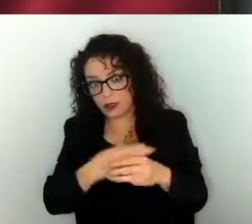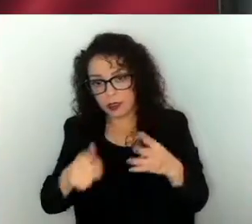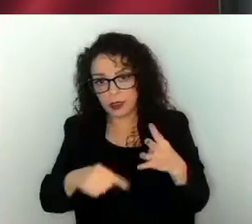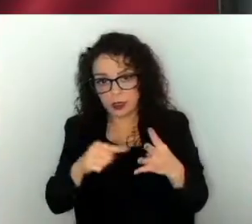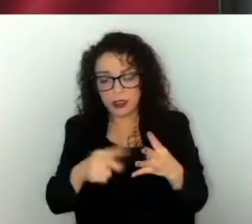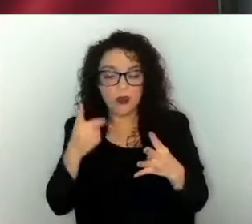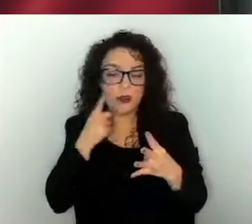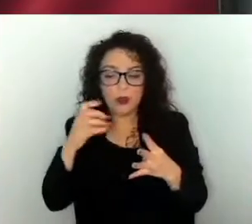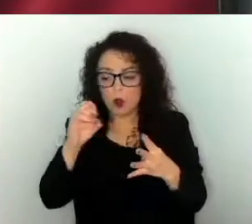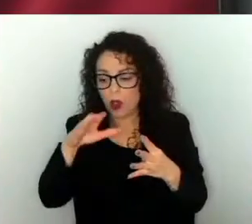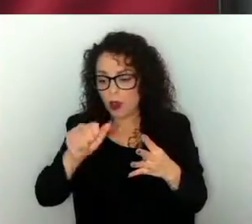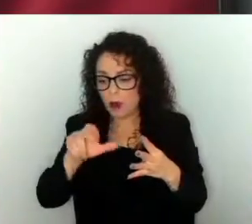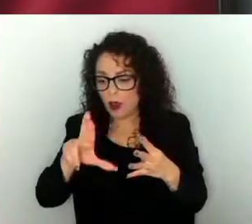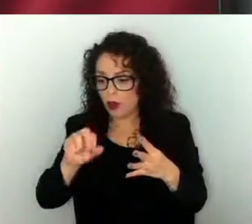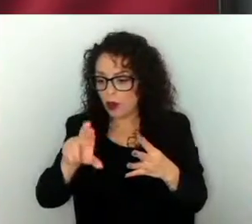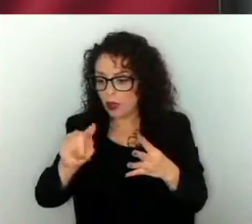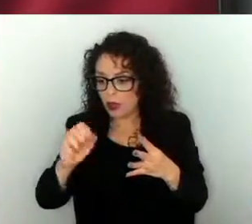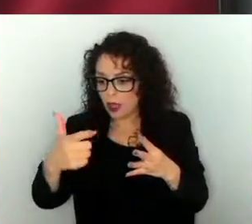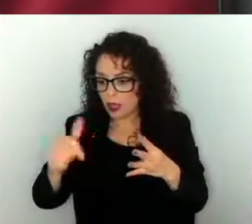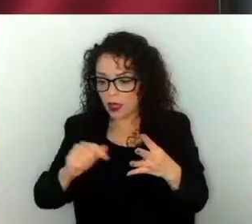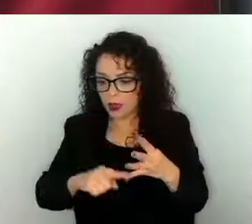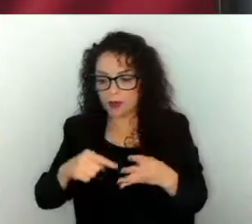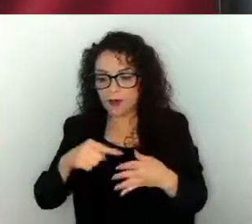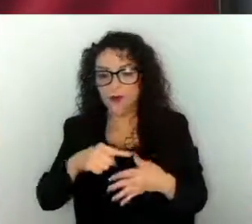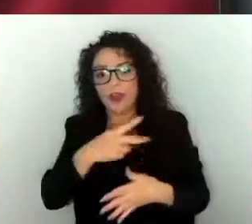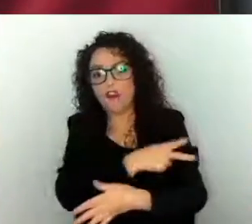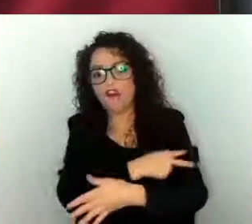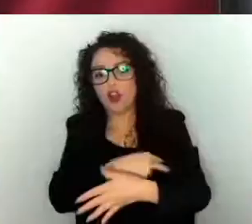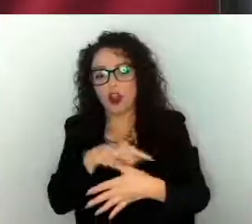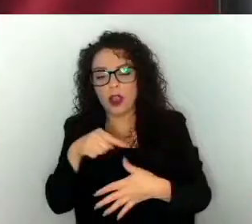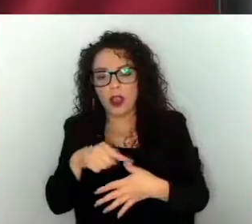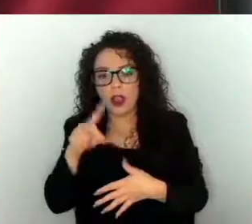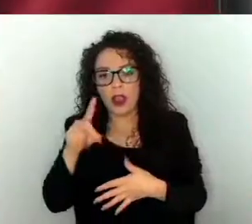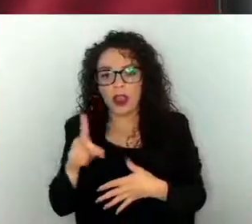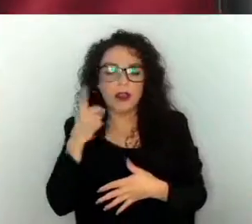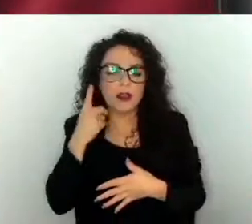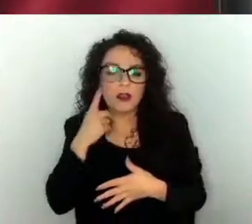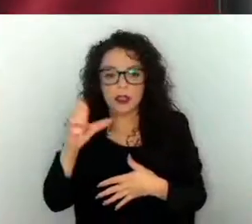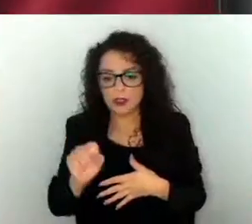Omar Ortega Álvarez. Vocal, diputado Sergio